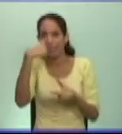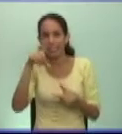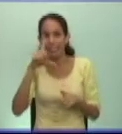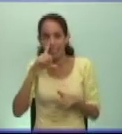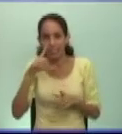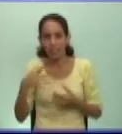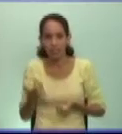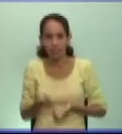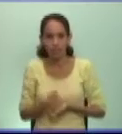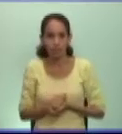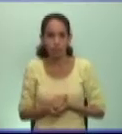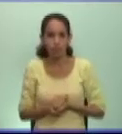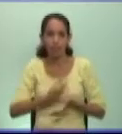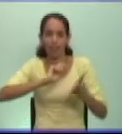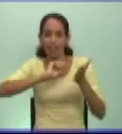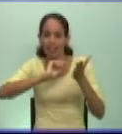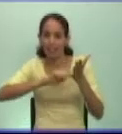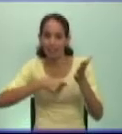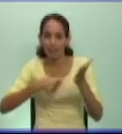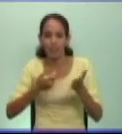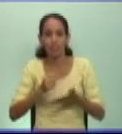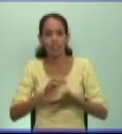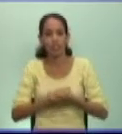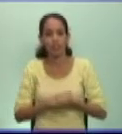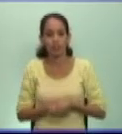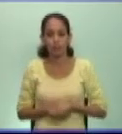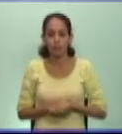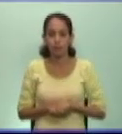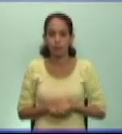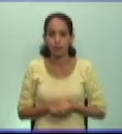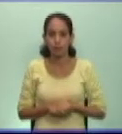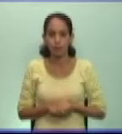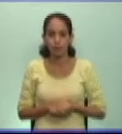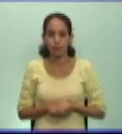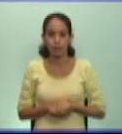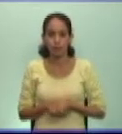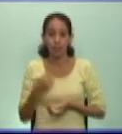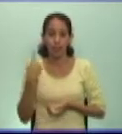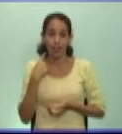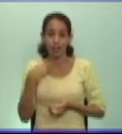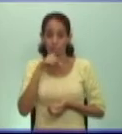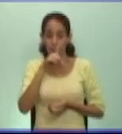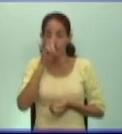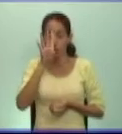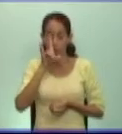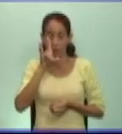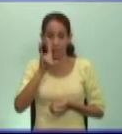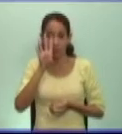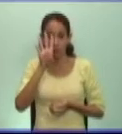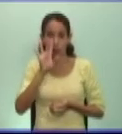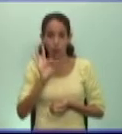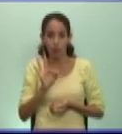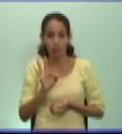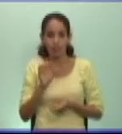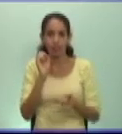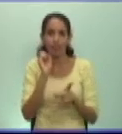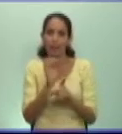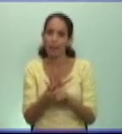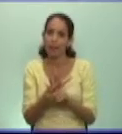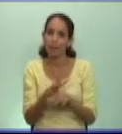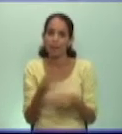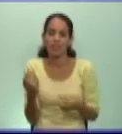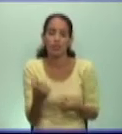Tratado Interamericano, en el año 47. Y algo muy importante, en el 48, nace la Organización de Estados Americanos, como lo